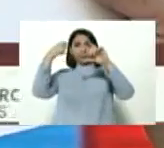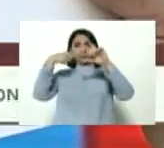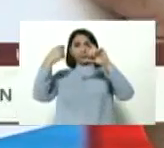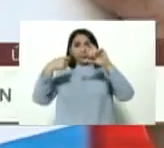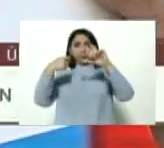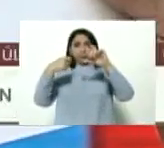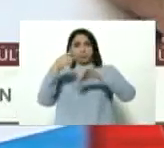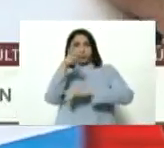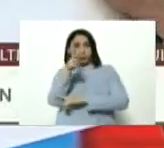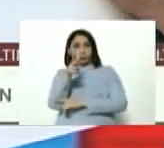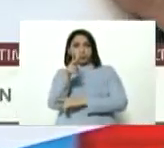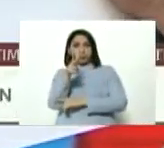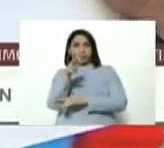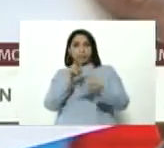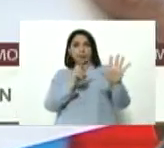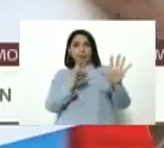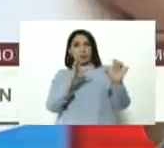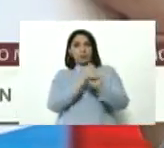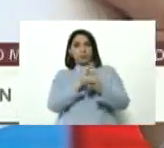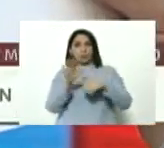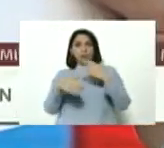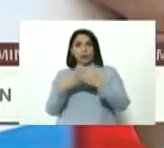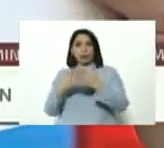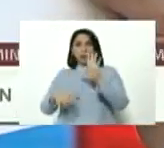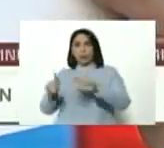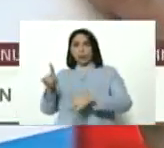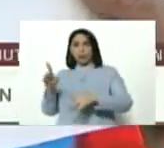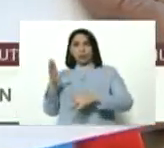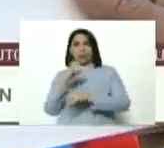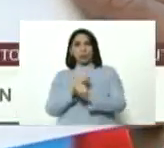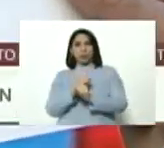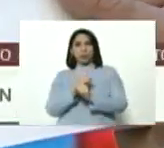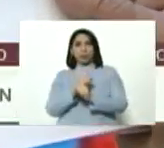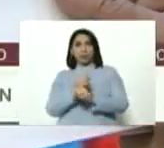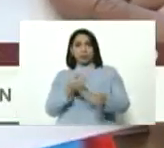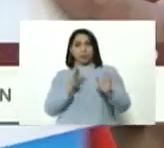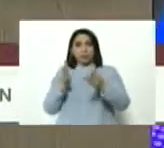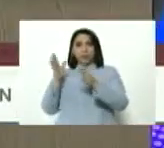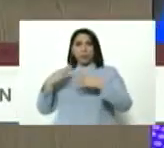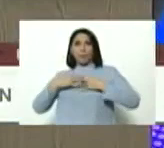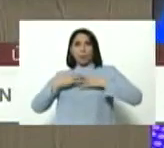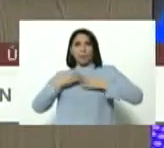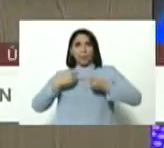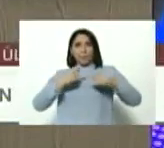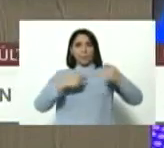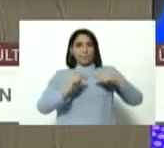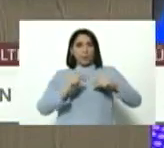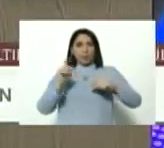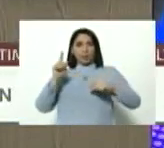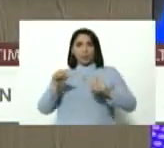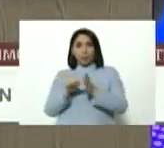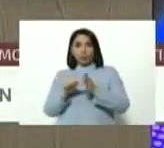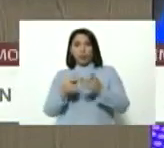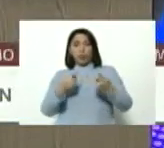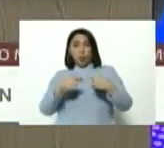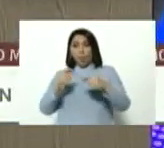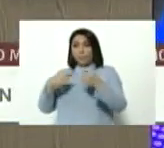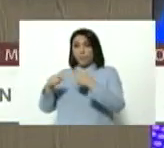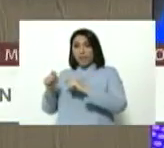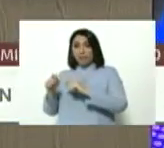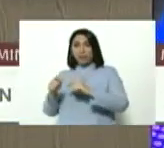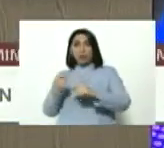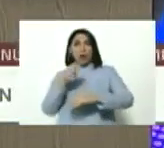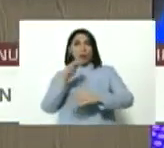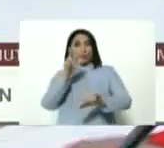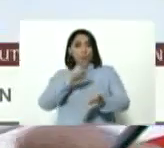de la noche a 11 de la noche, y centros comerciales, es decir, los comercios autorizados de esos